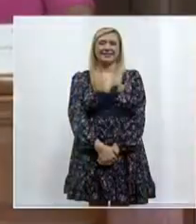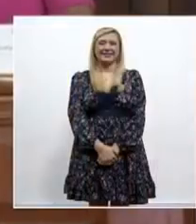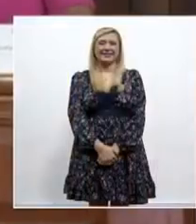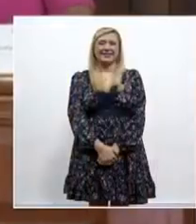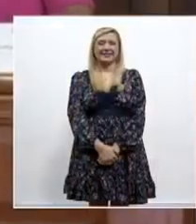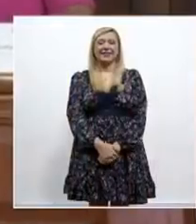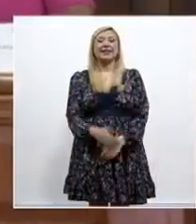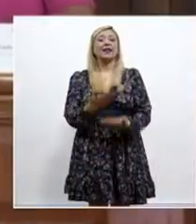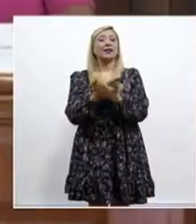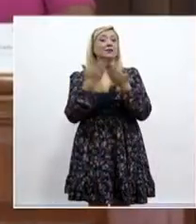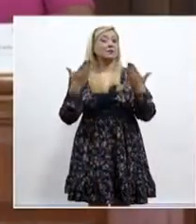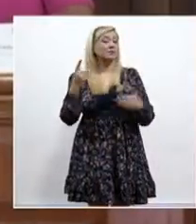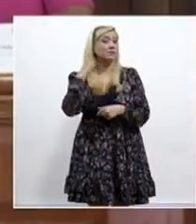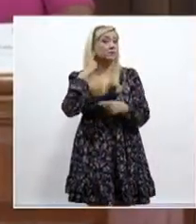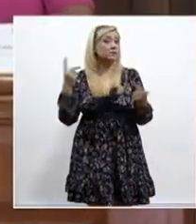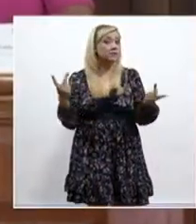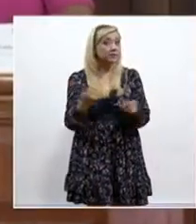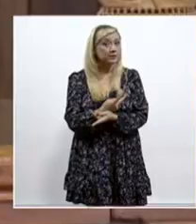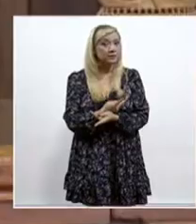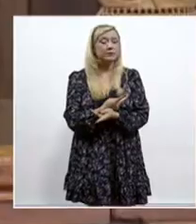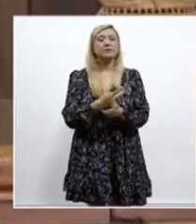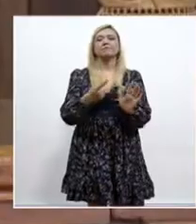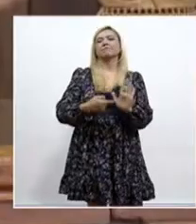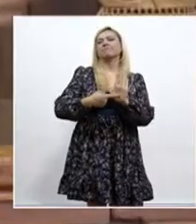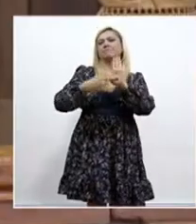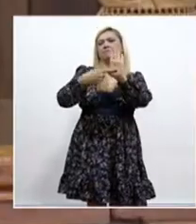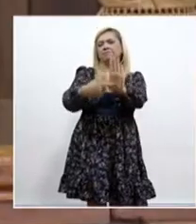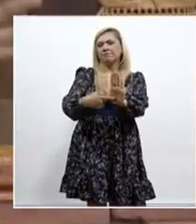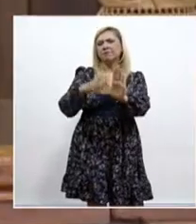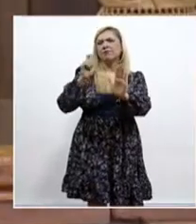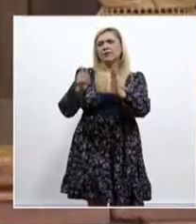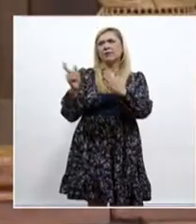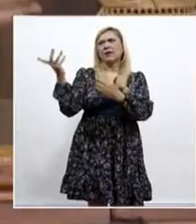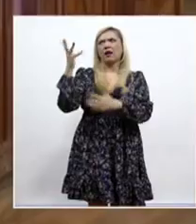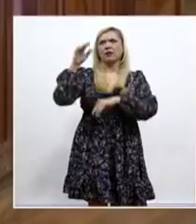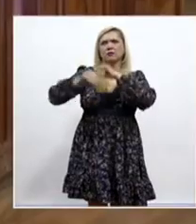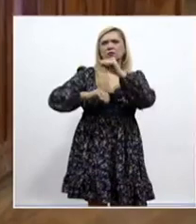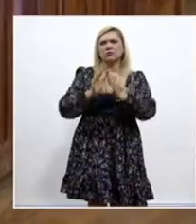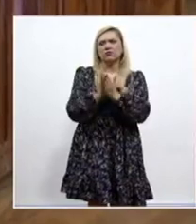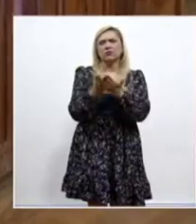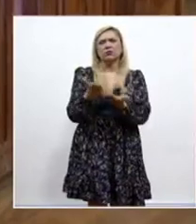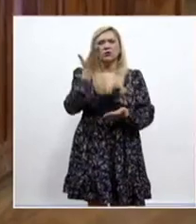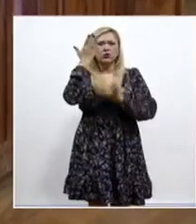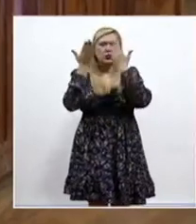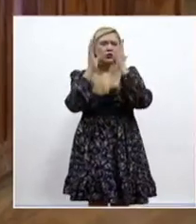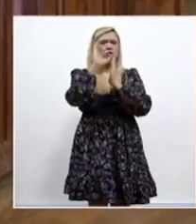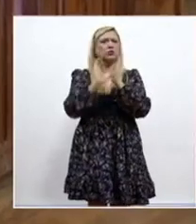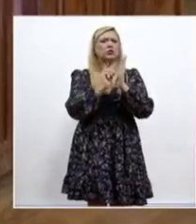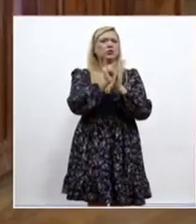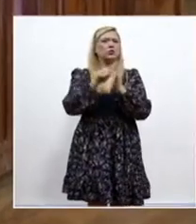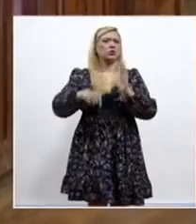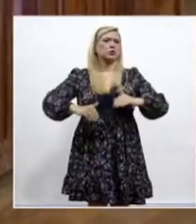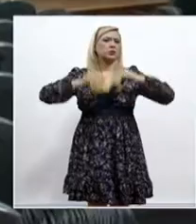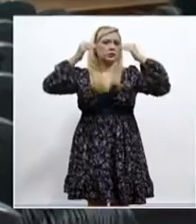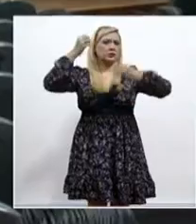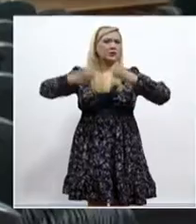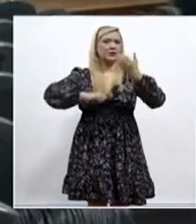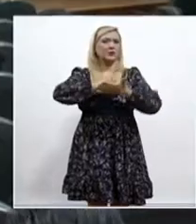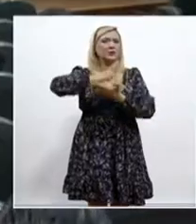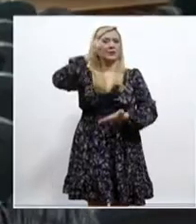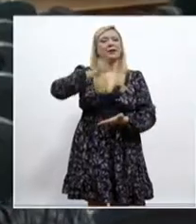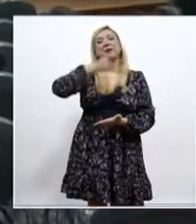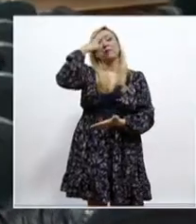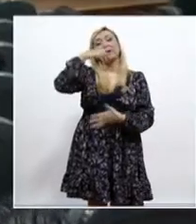El Pleno Regional en materia administrativa de la región Centro-Norte con residencia en la Ciudad de México determinó que sí procede conceder la